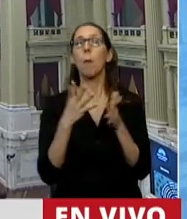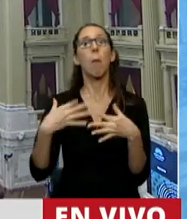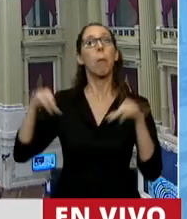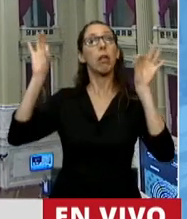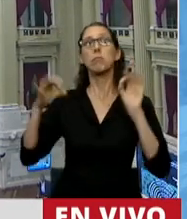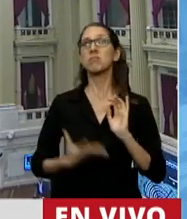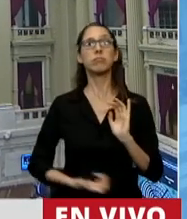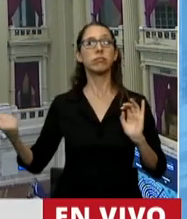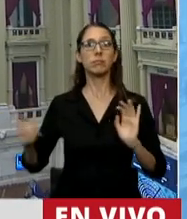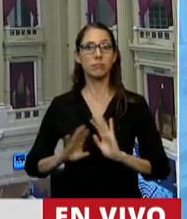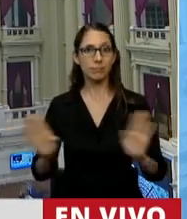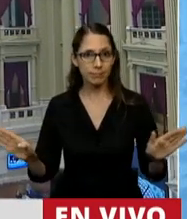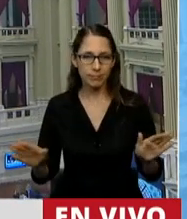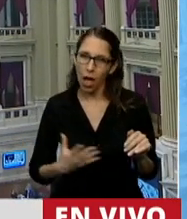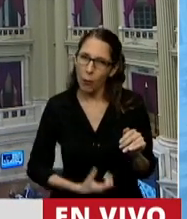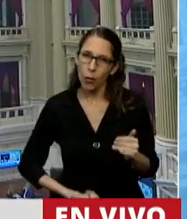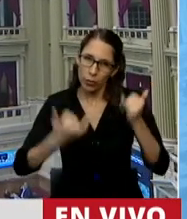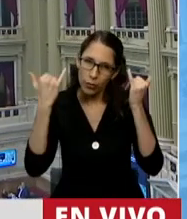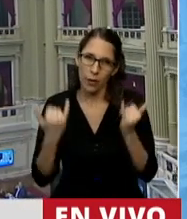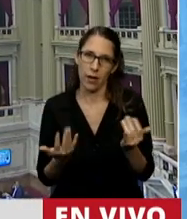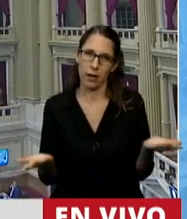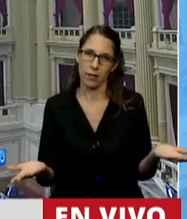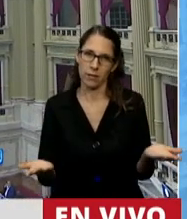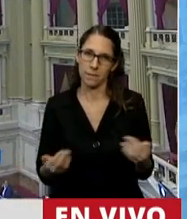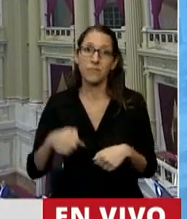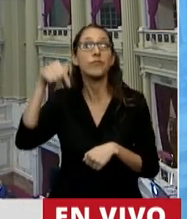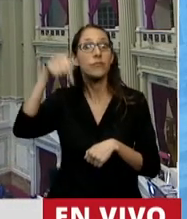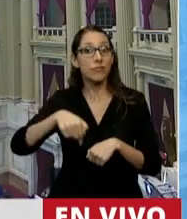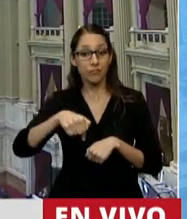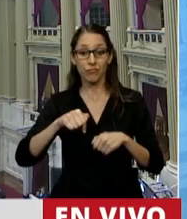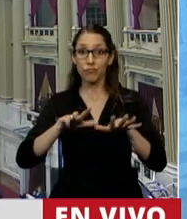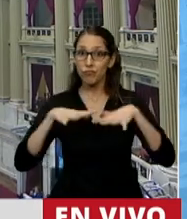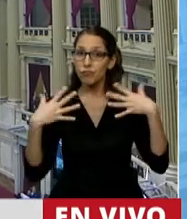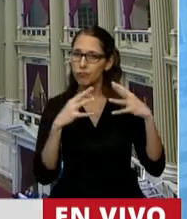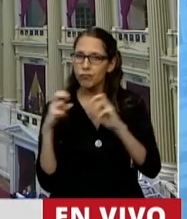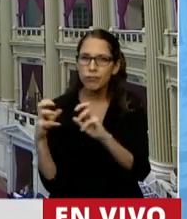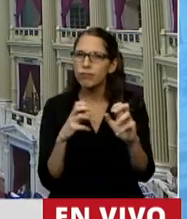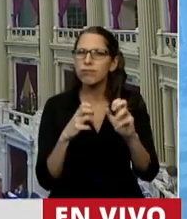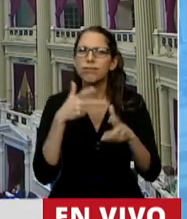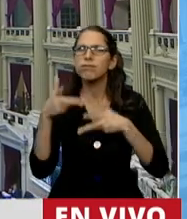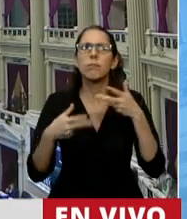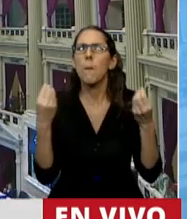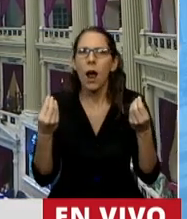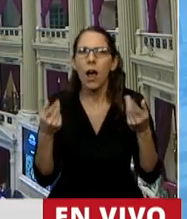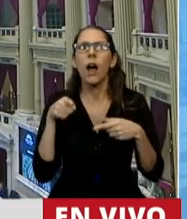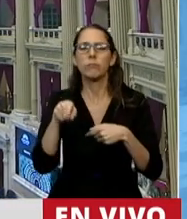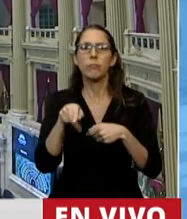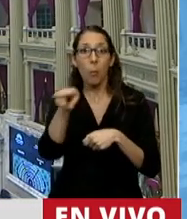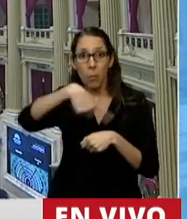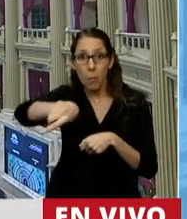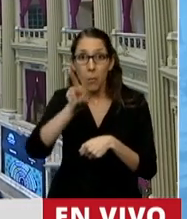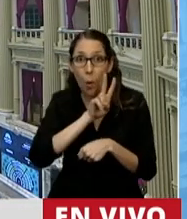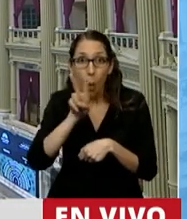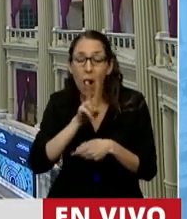aborto existe, señor presidente. Lo que traemos acá es la protección a esas mujeres que por el motivo